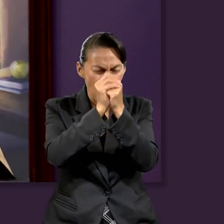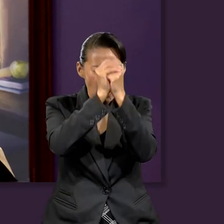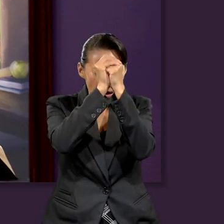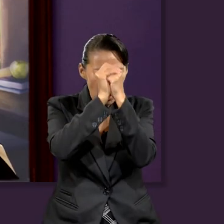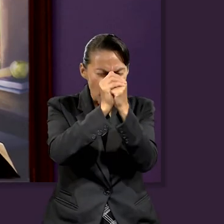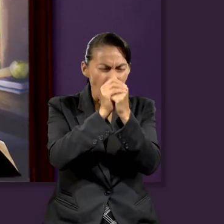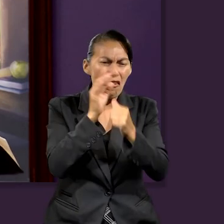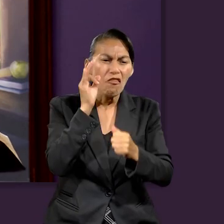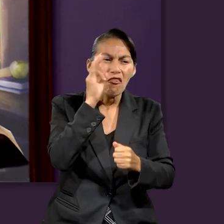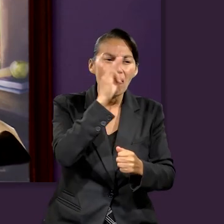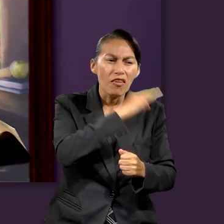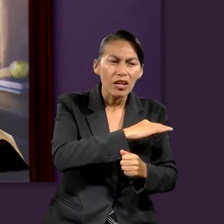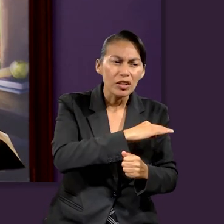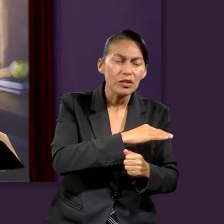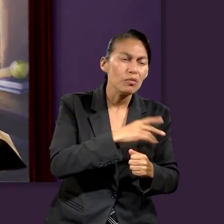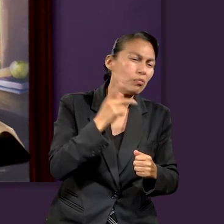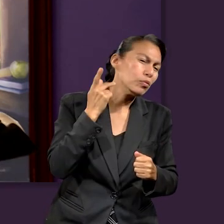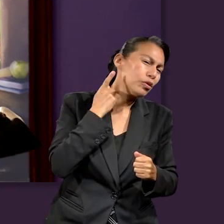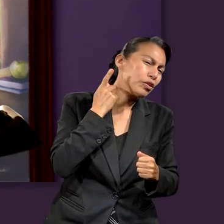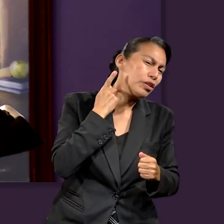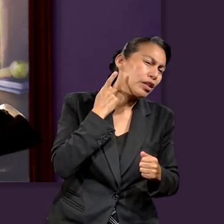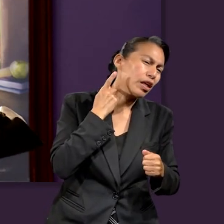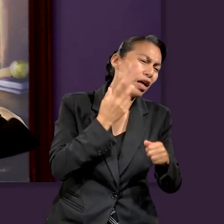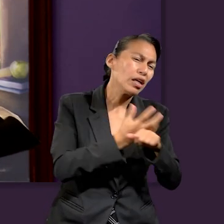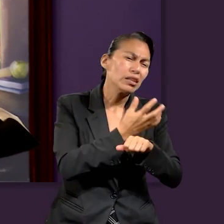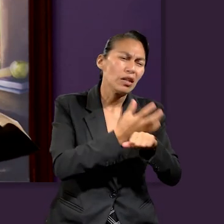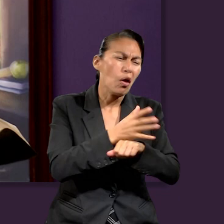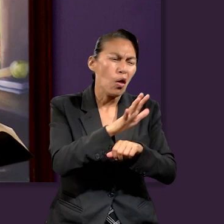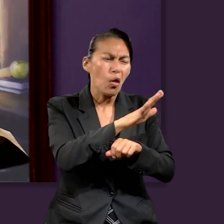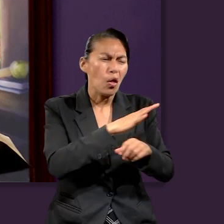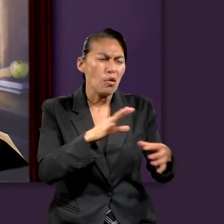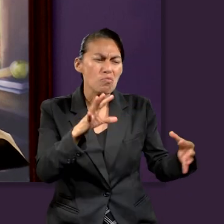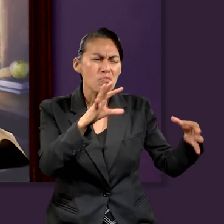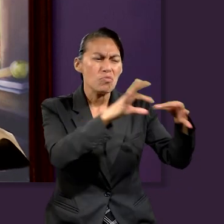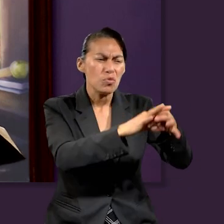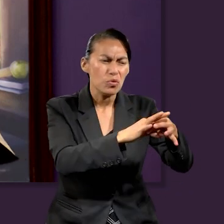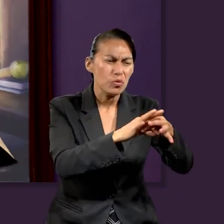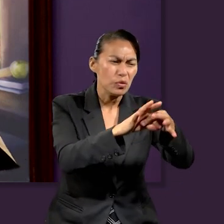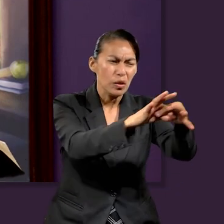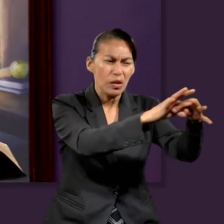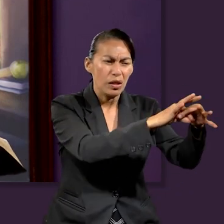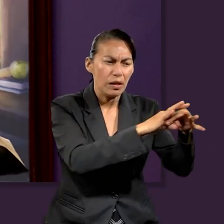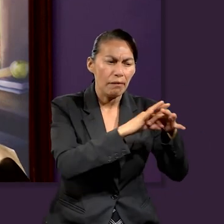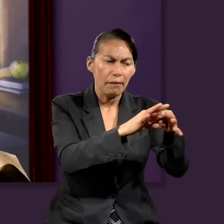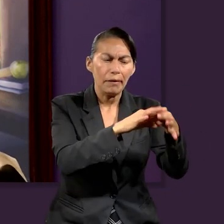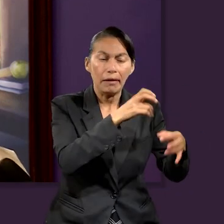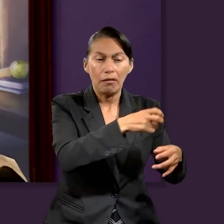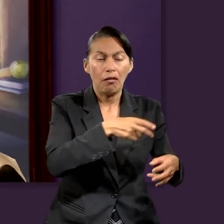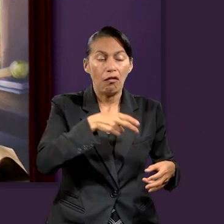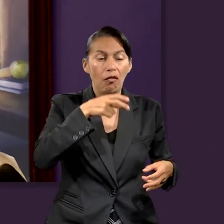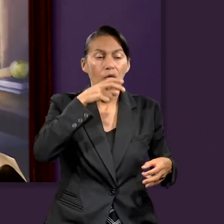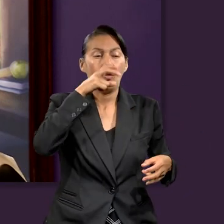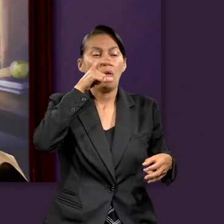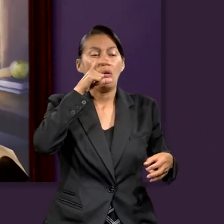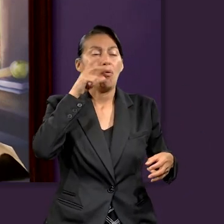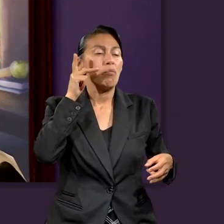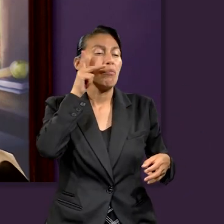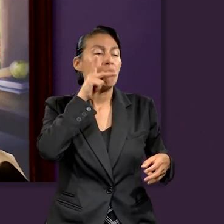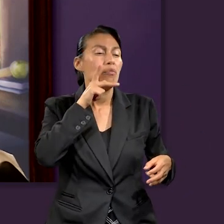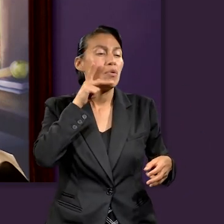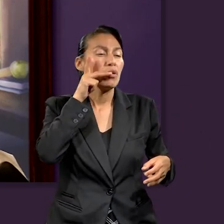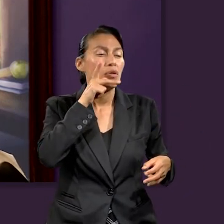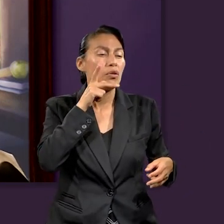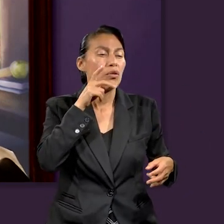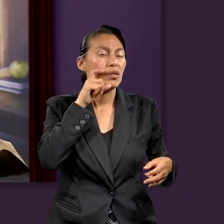une con el Estado. Y punto número 3, podemos ver que también dice que los habitantes de la tierra están embriagados con el vino del furor de su